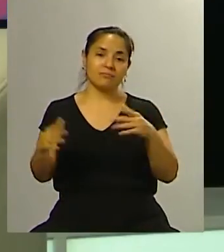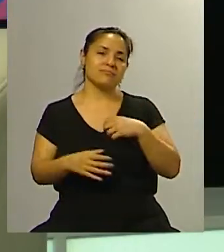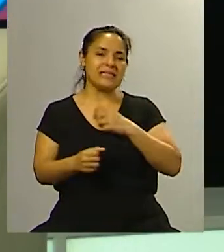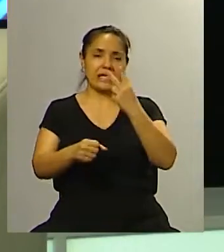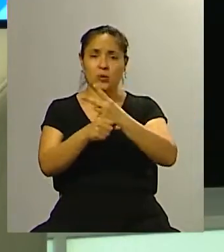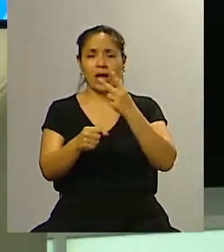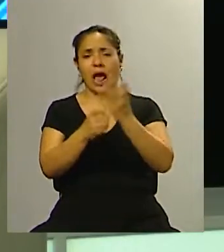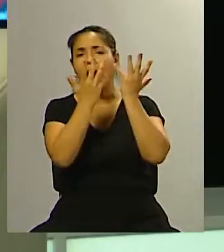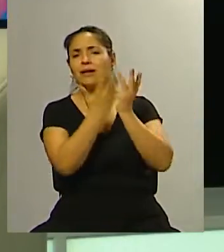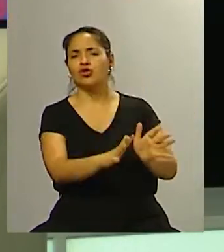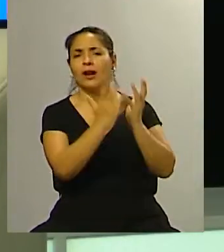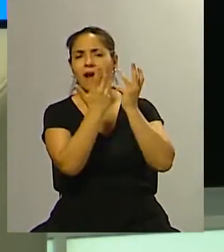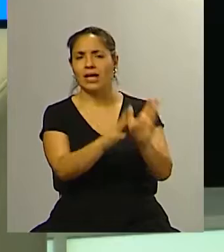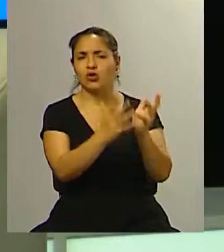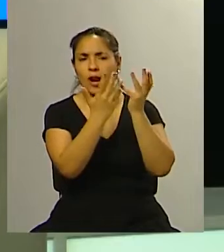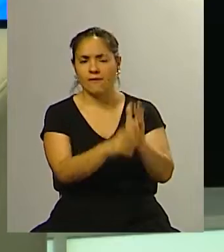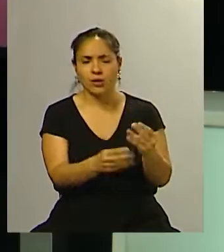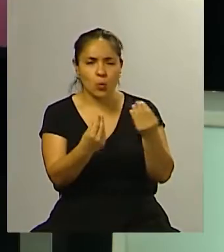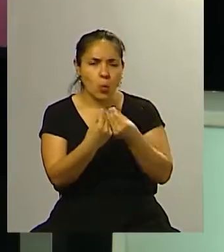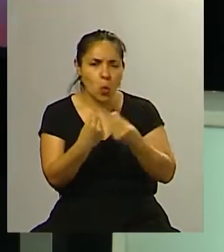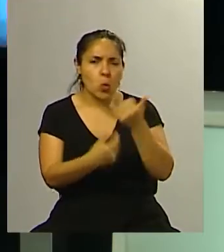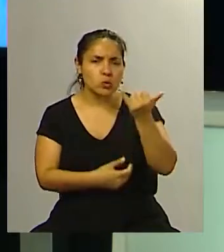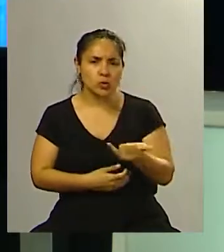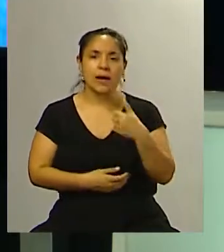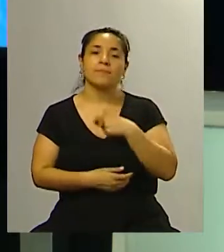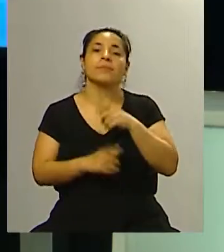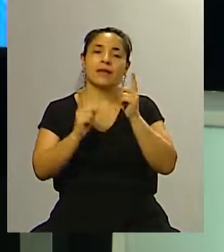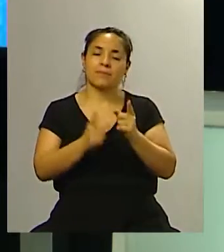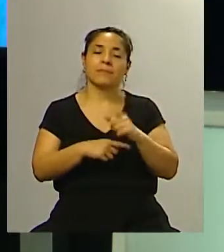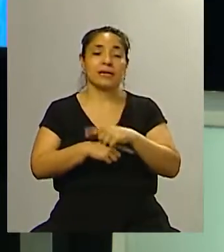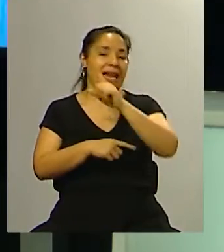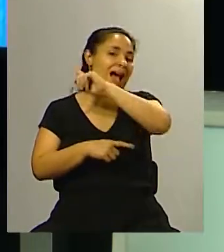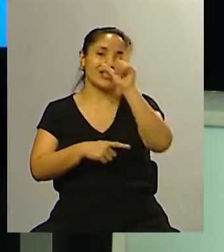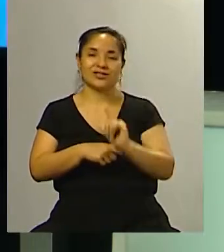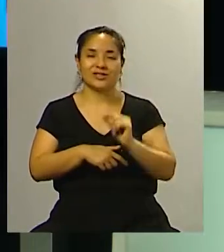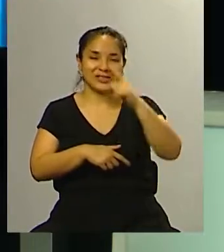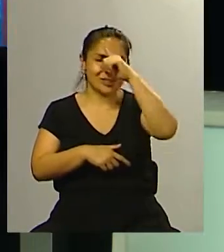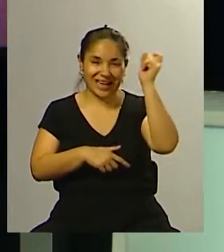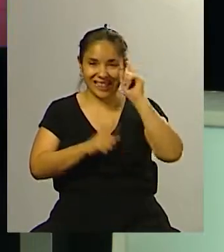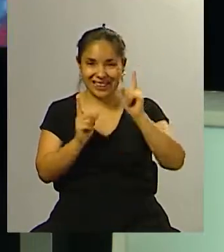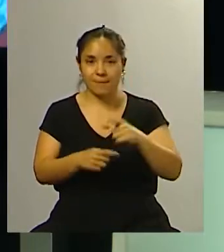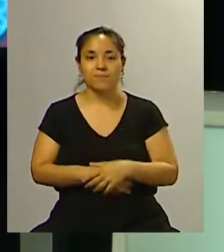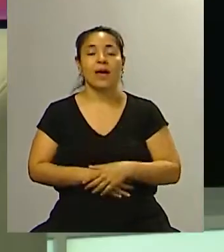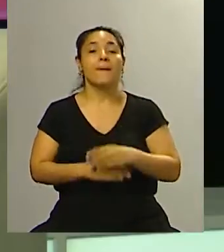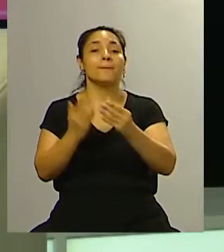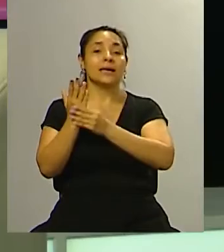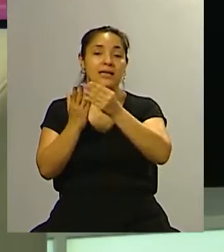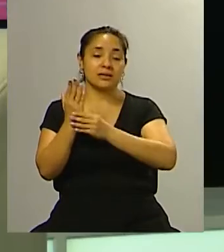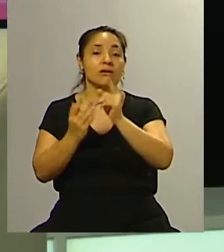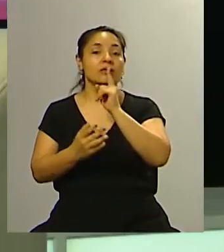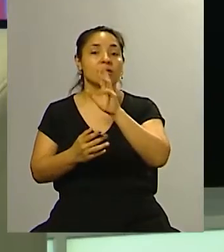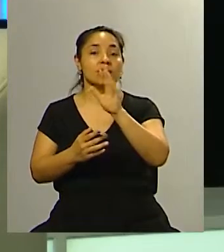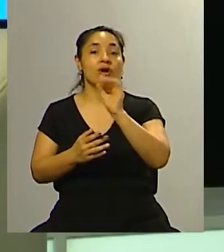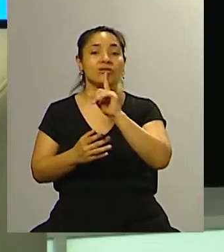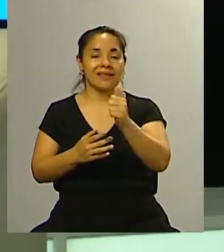mucho abandono escolar y también se da un proceso que incluso a nivel nacional, el ministro en su momento, Nicolás Trota, hablaba de ir a recuperar a esos